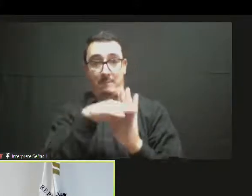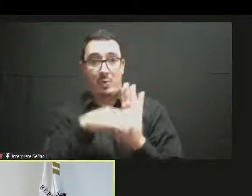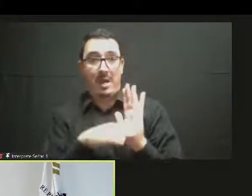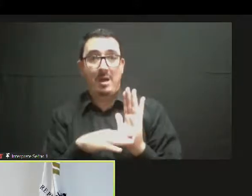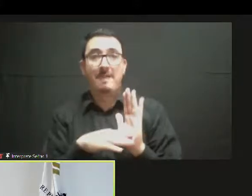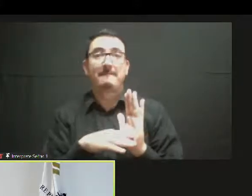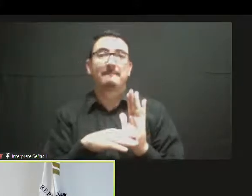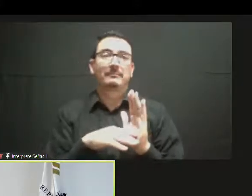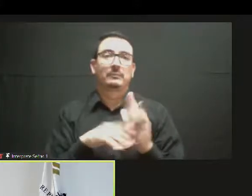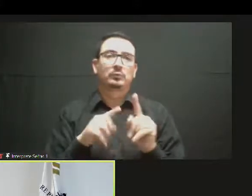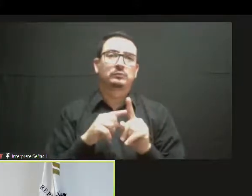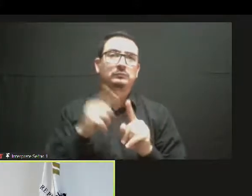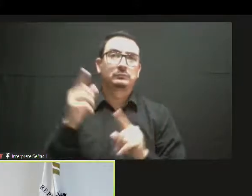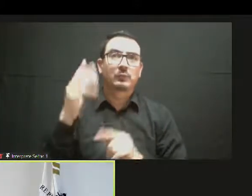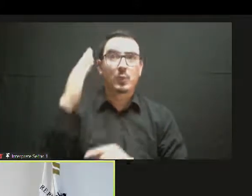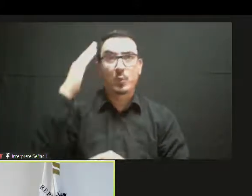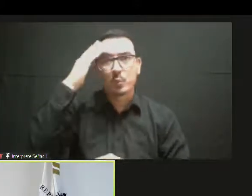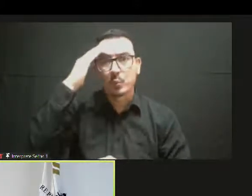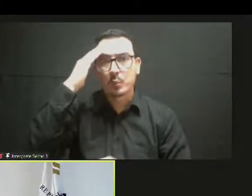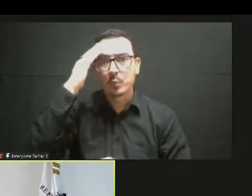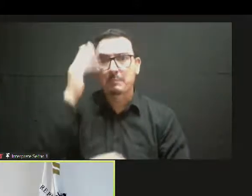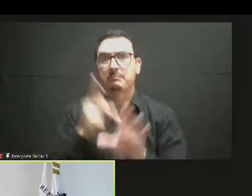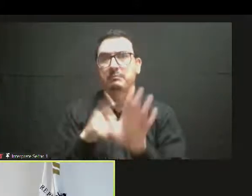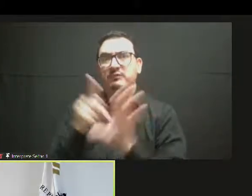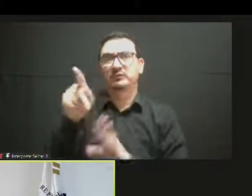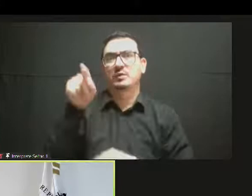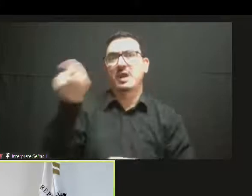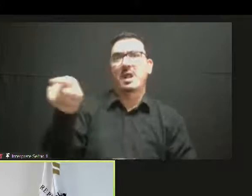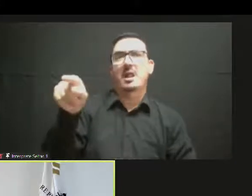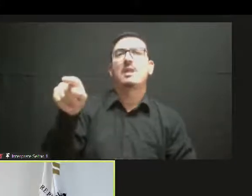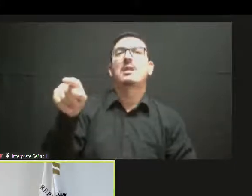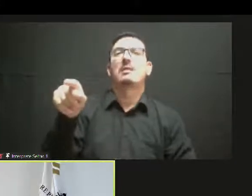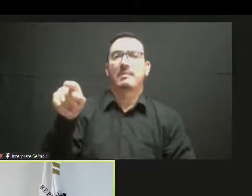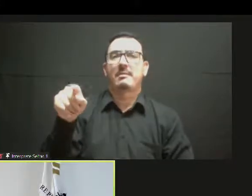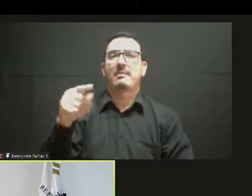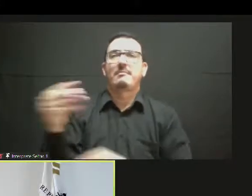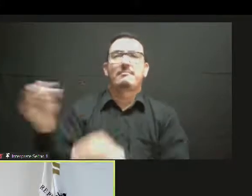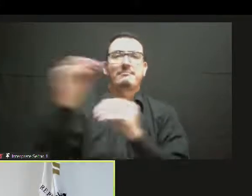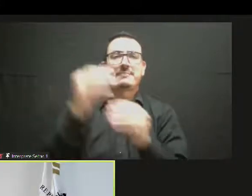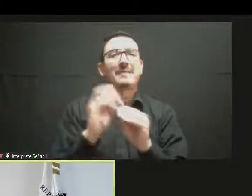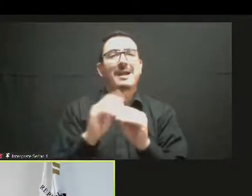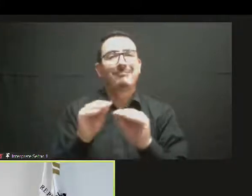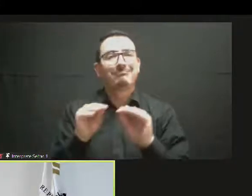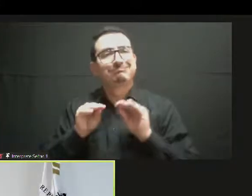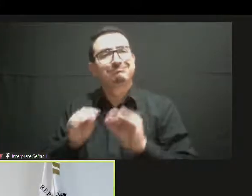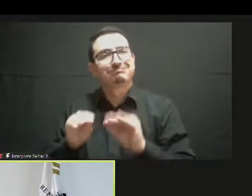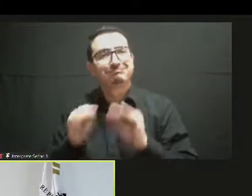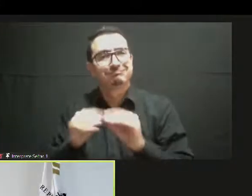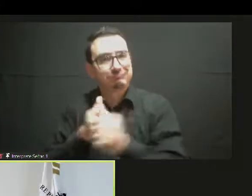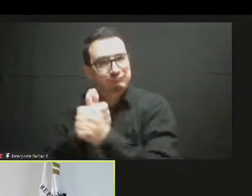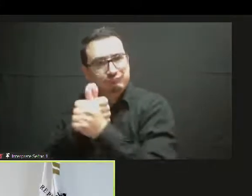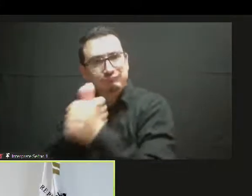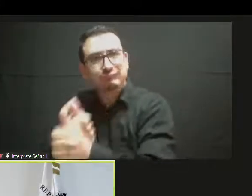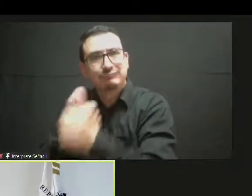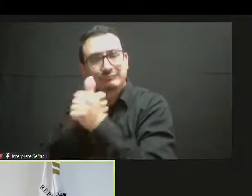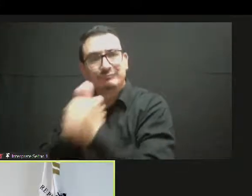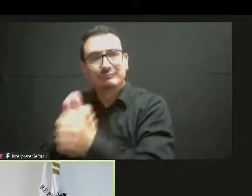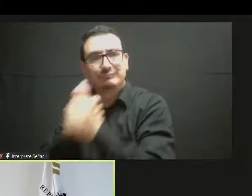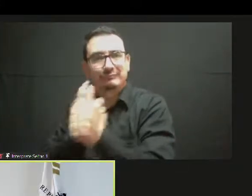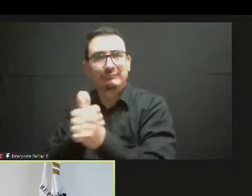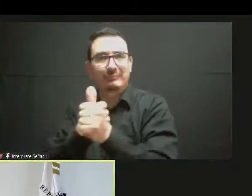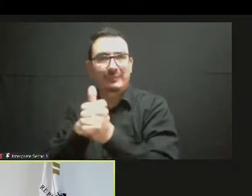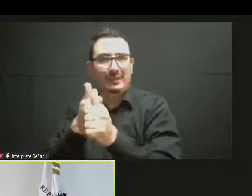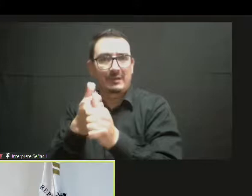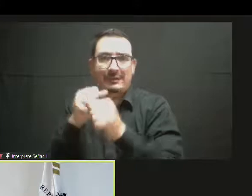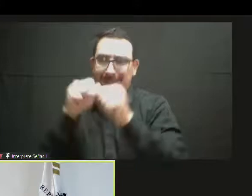incluye información, capacitación, coaching directo a empresas para ayudarlas a exportar su conocimiento a